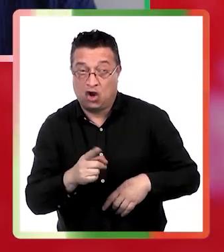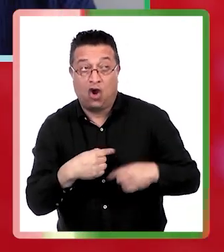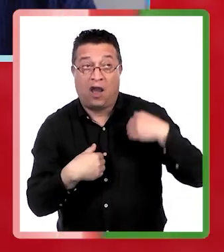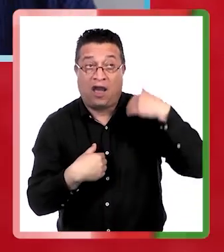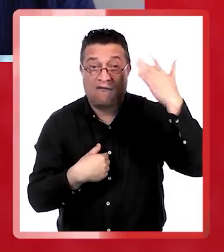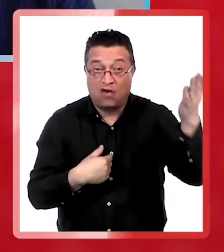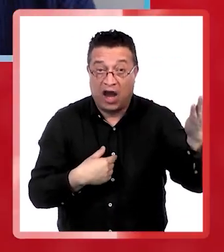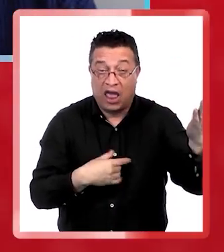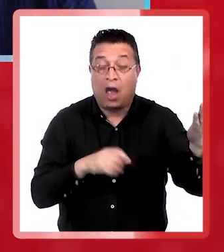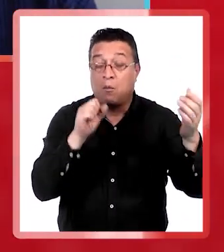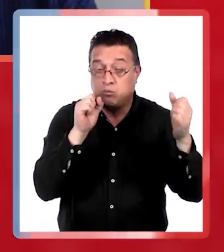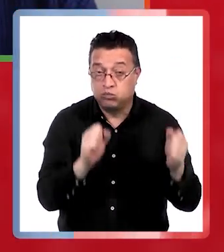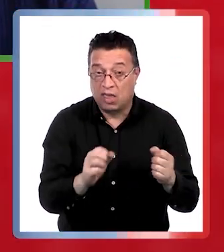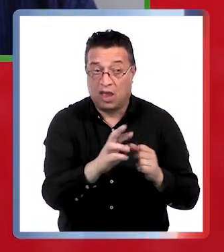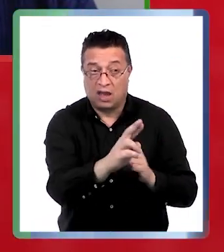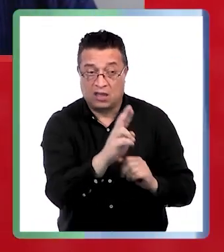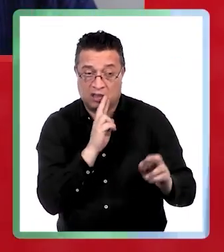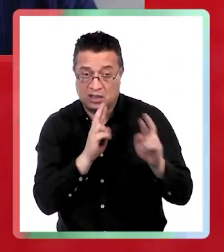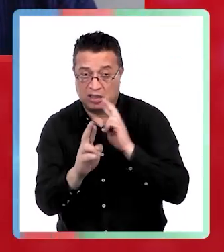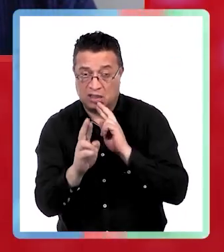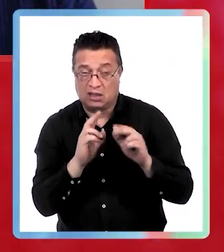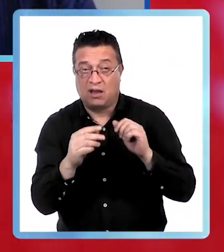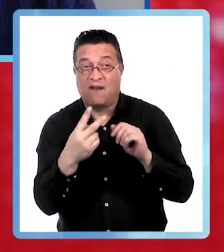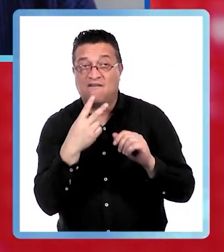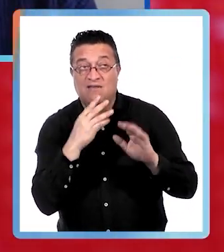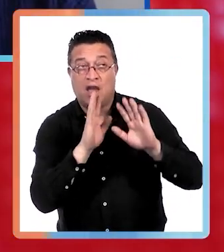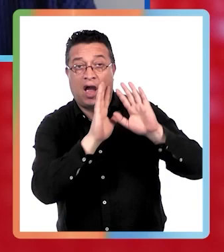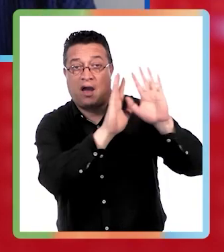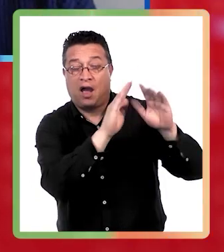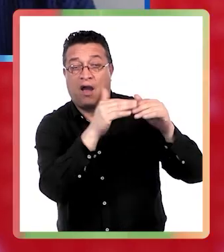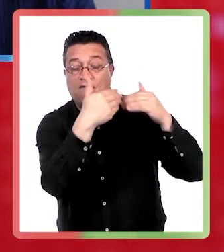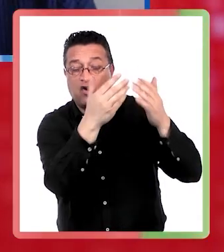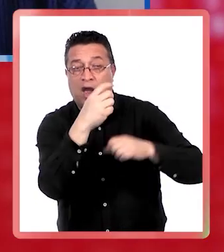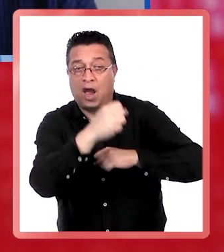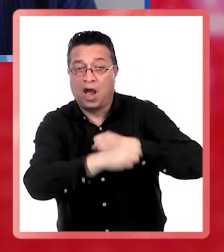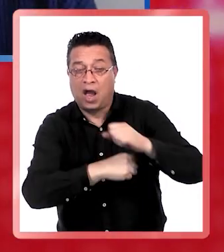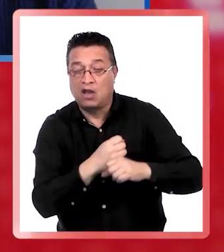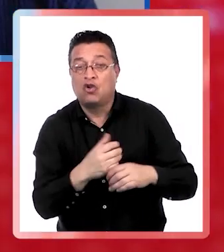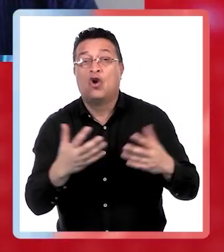Chile, pero que sí son chilenos y que a lo mejor están viviendo un par de años afuera.